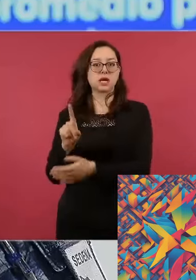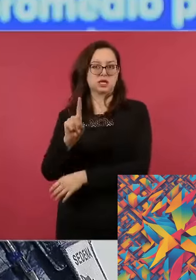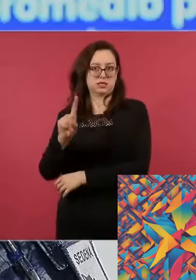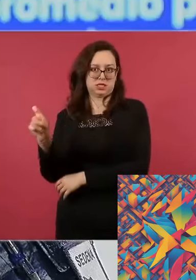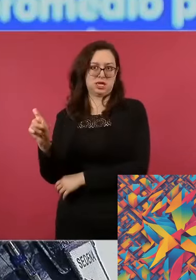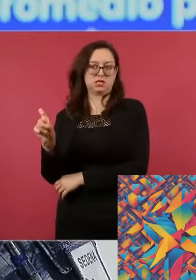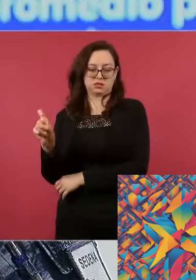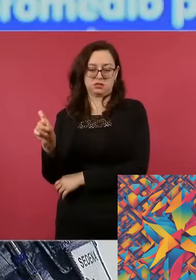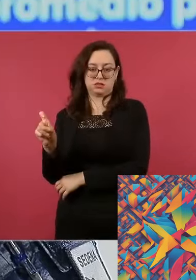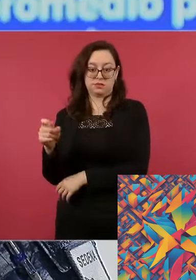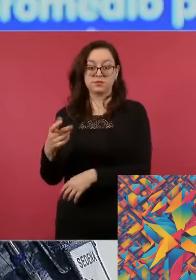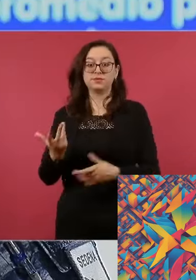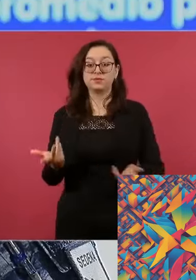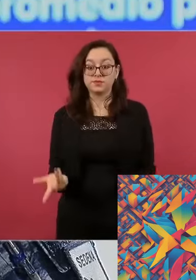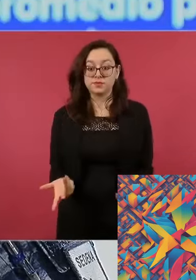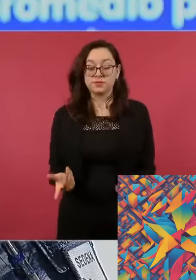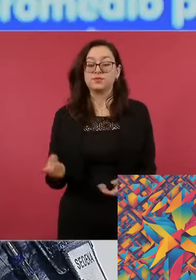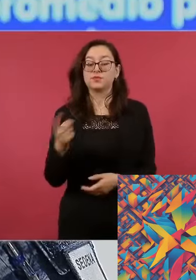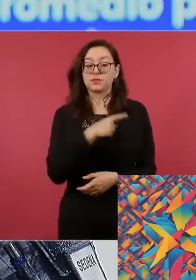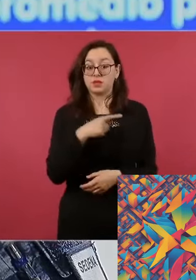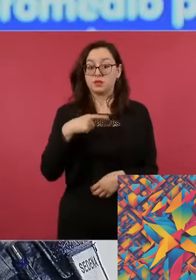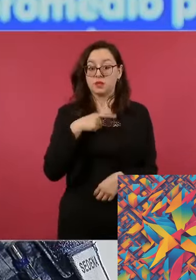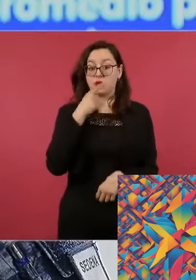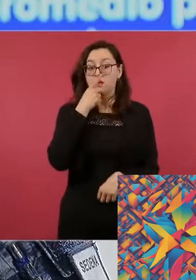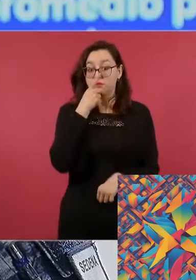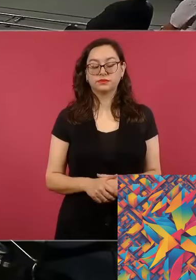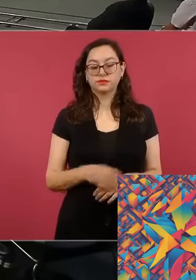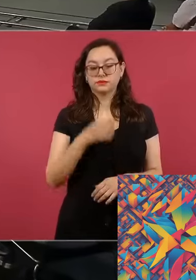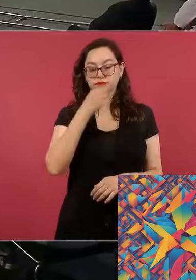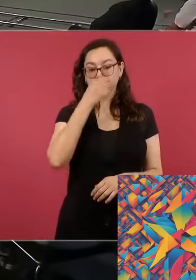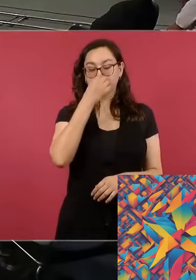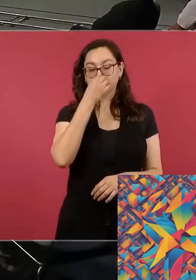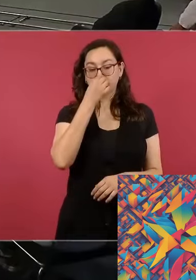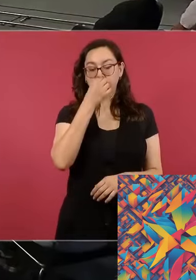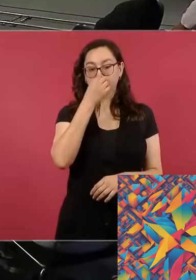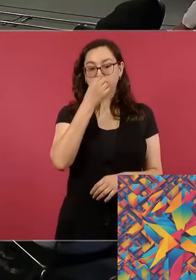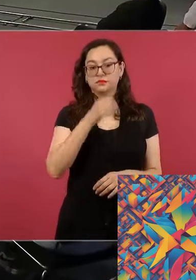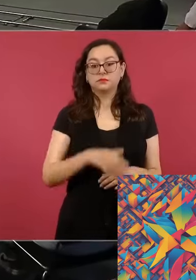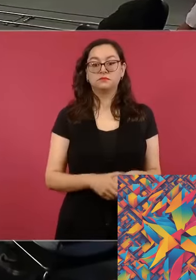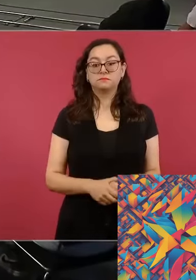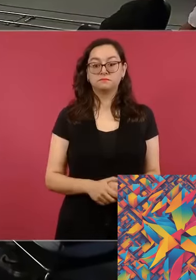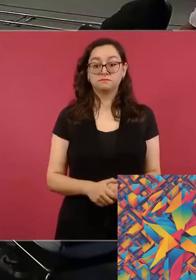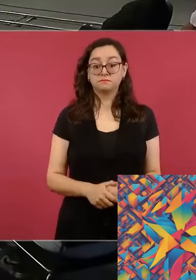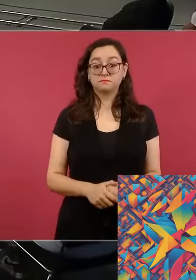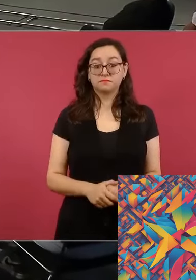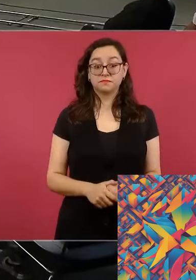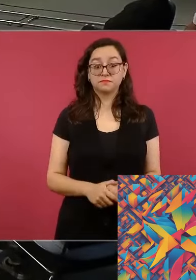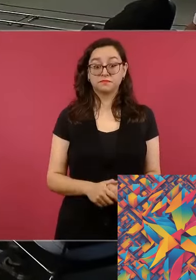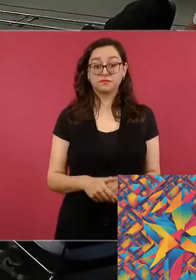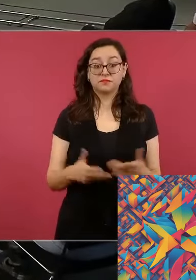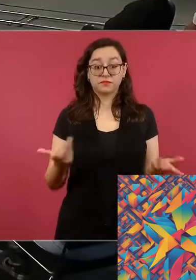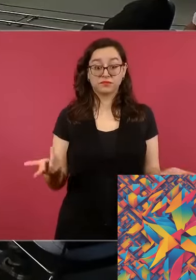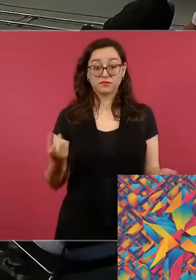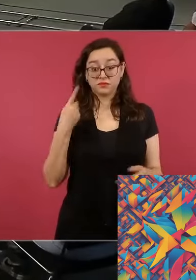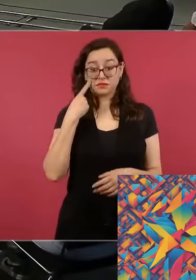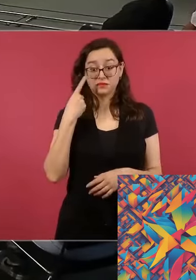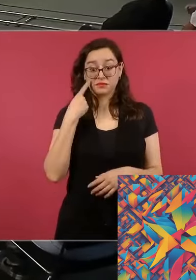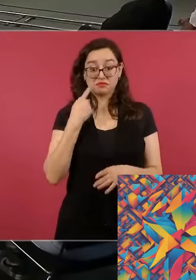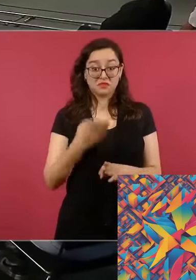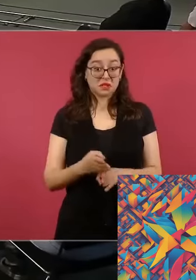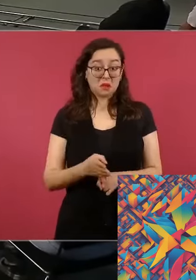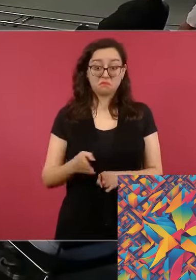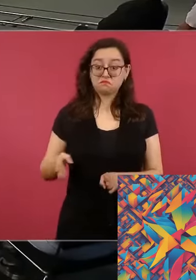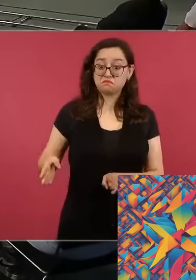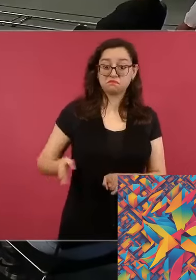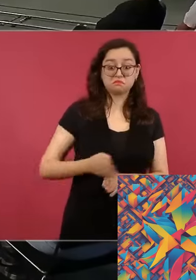esclarecer. Además, es relevante destacar que este intercambio se dio en un contexto donde se abordaban temas delicados como las